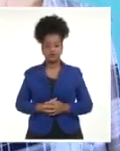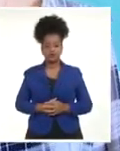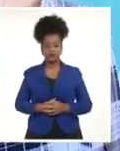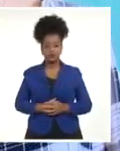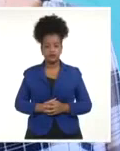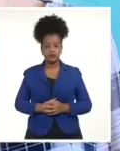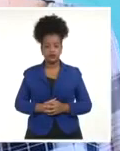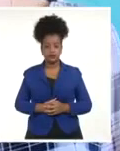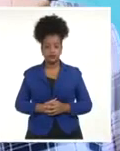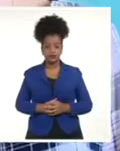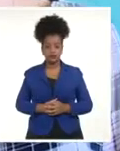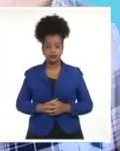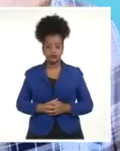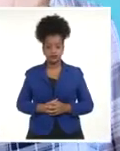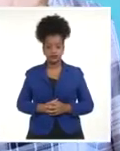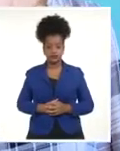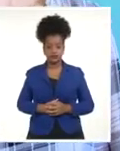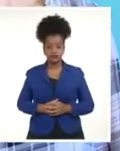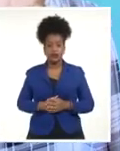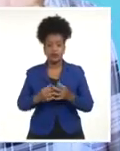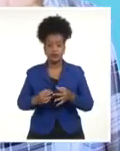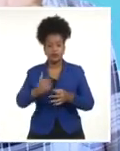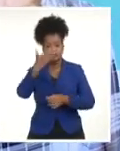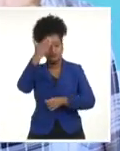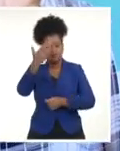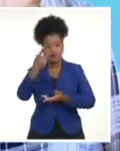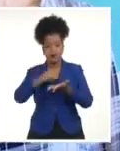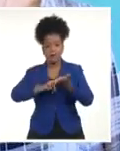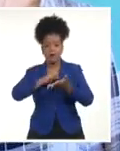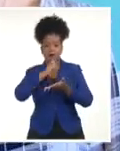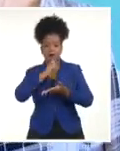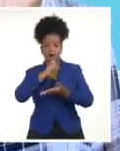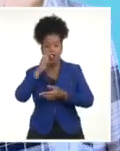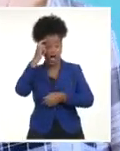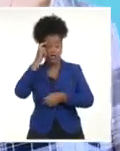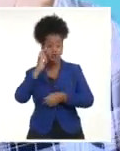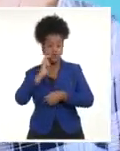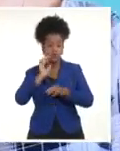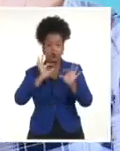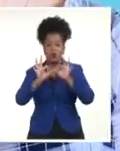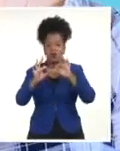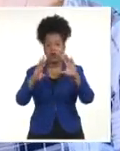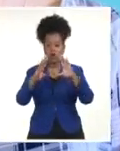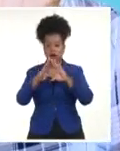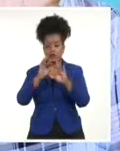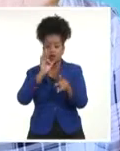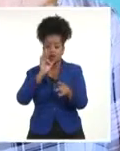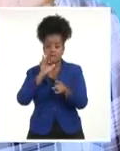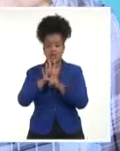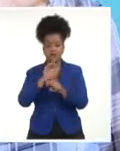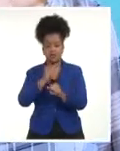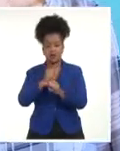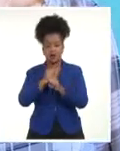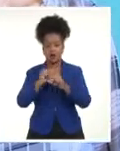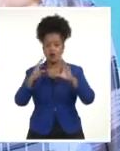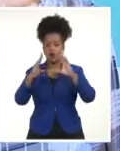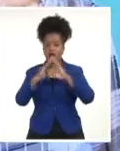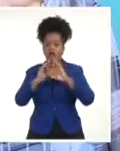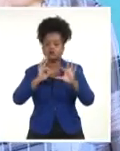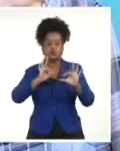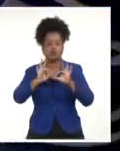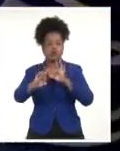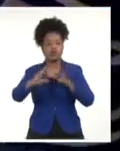gran homenaje que le hacemos a los dos, porque fueron en parte los iniciadores de toda esta gestión de incluir la casa dentro del